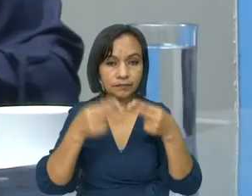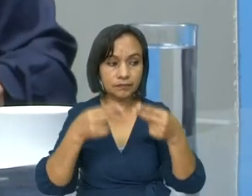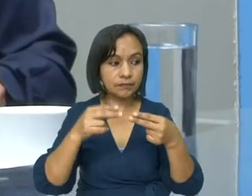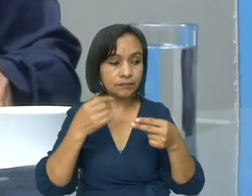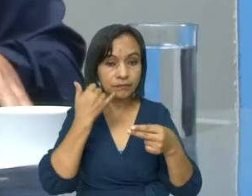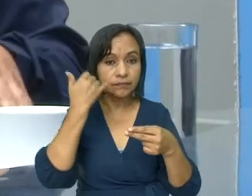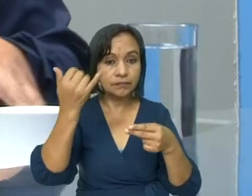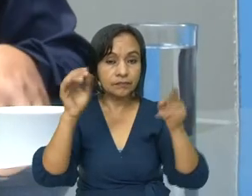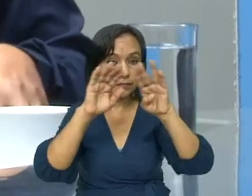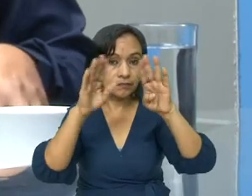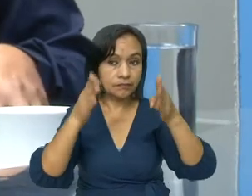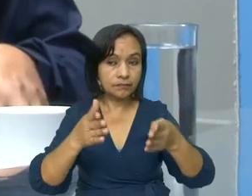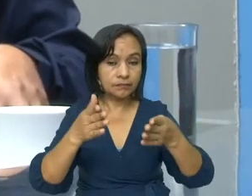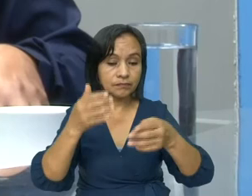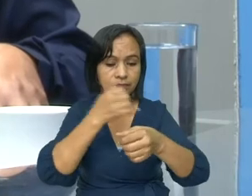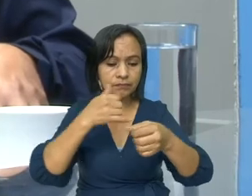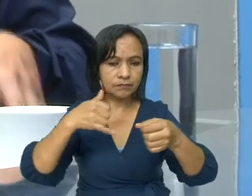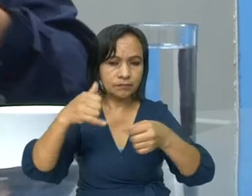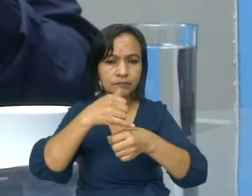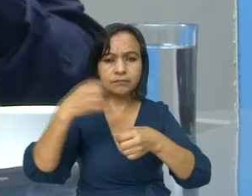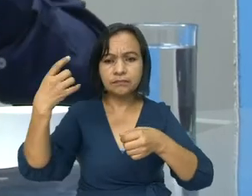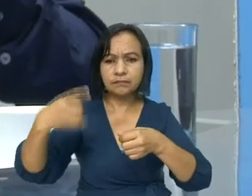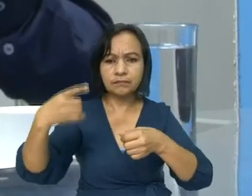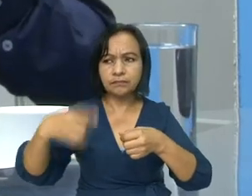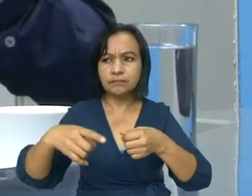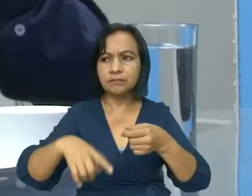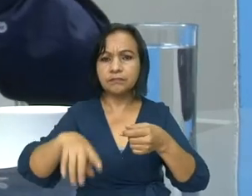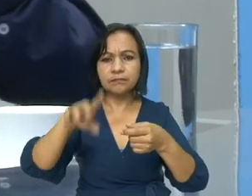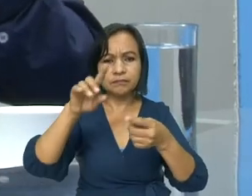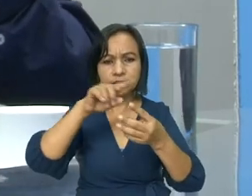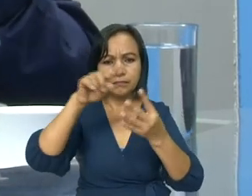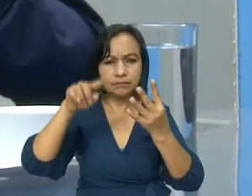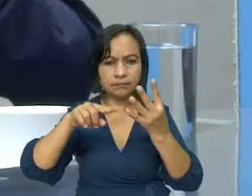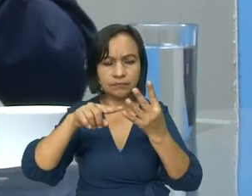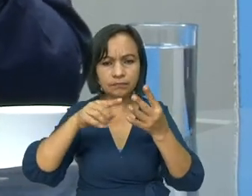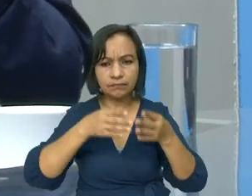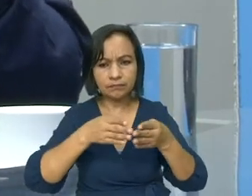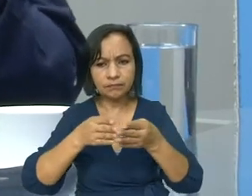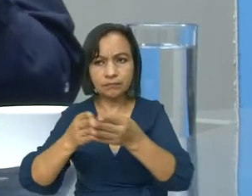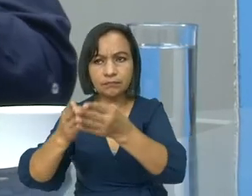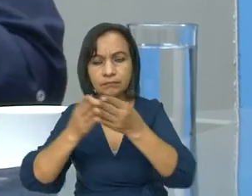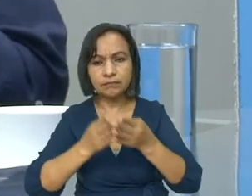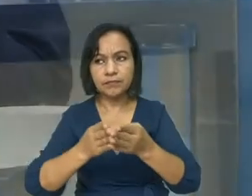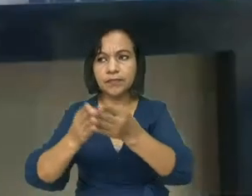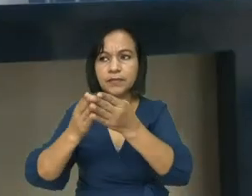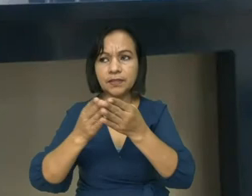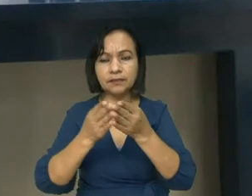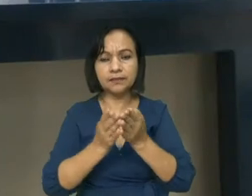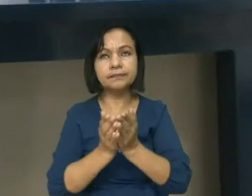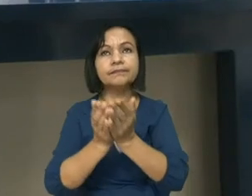8107-4886. Se te alquila la isla y vos tenés derecho a 4 traslados. ¿En qué consiste? Incluido en el precio.